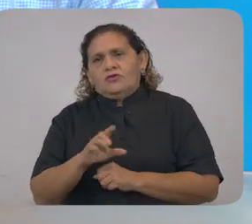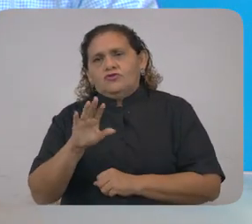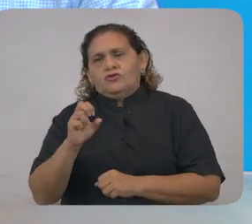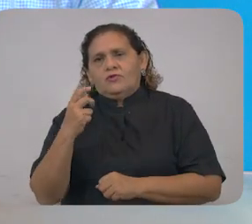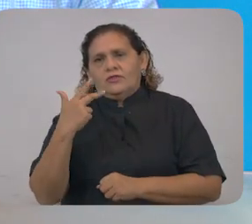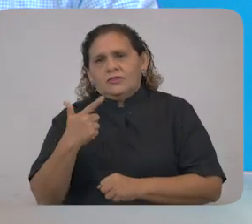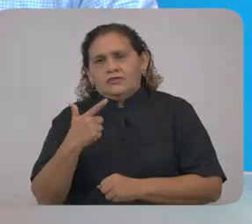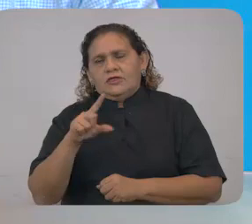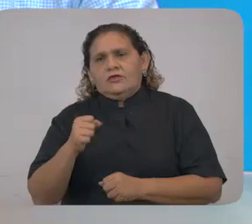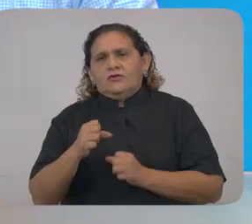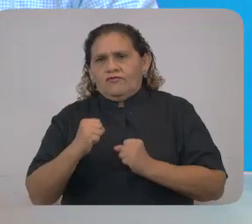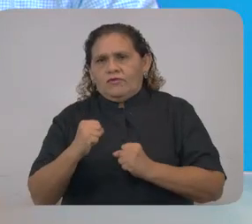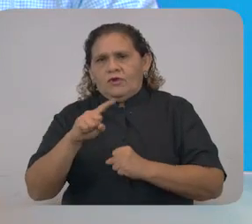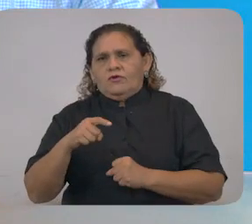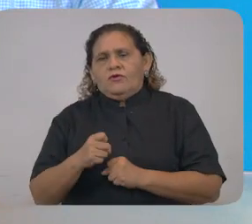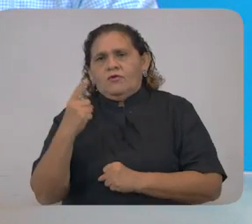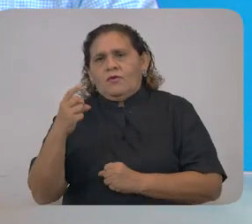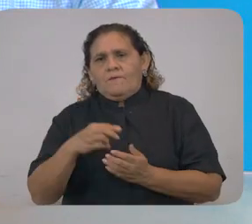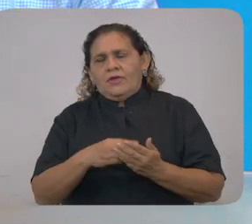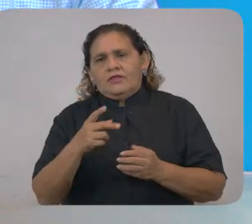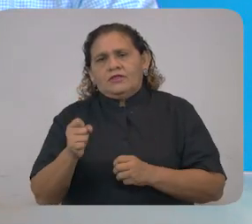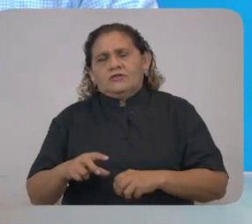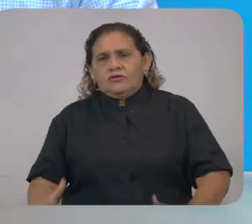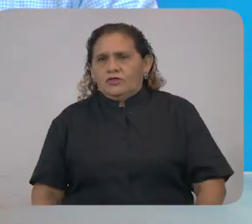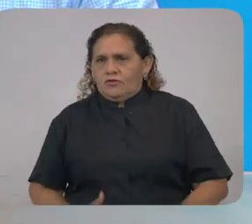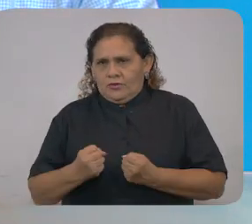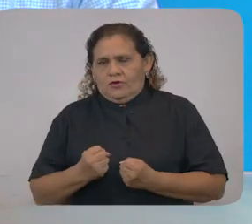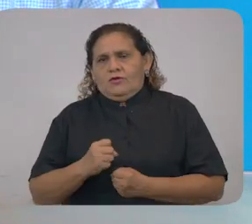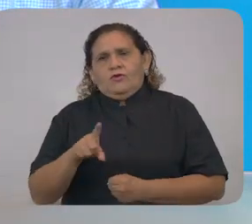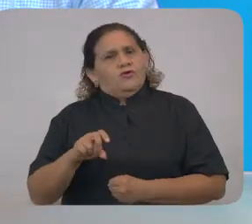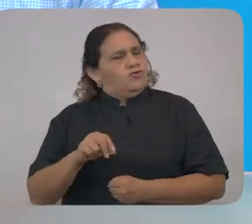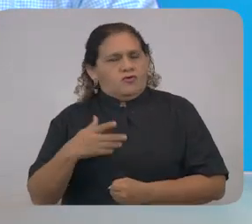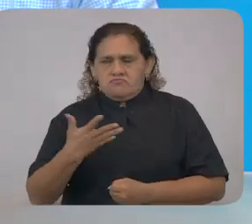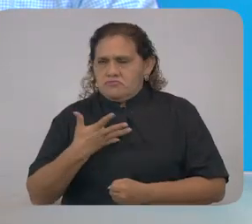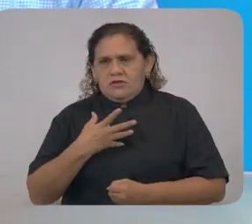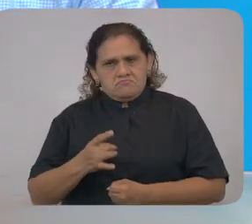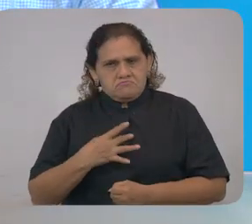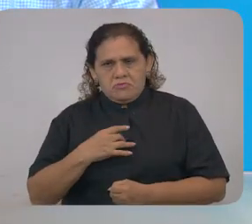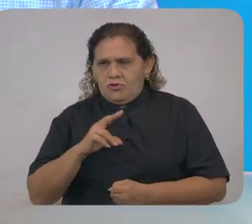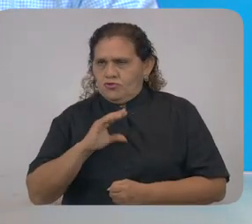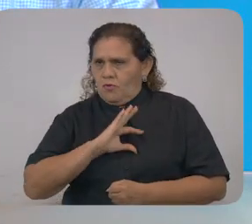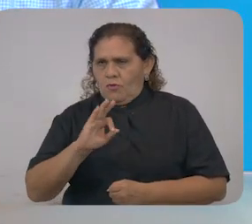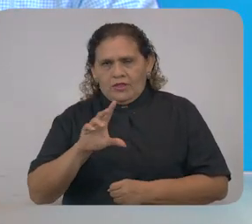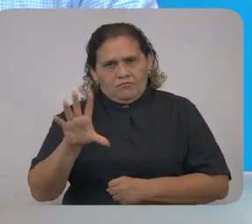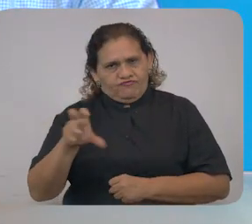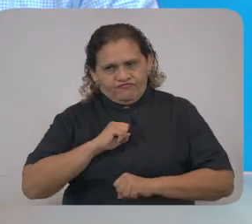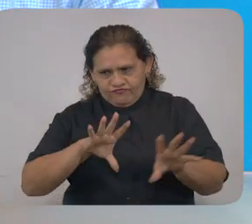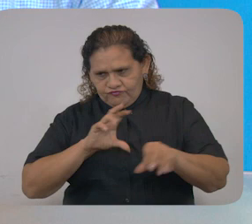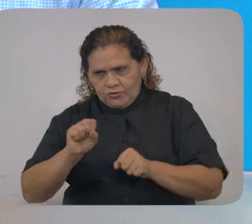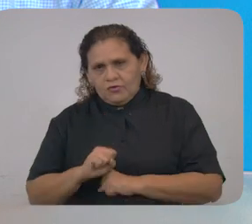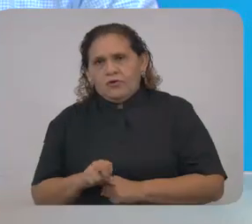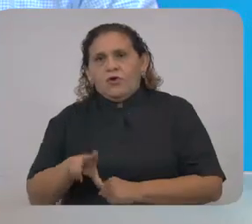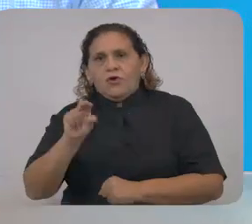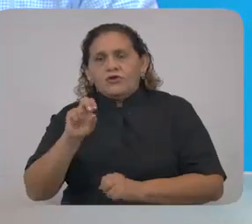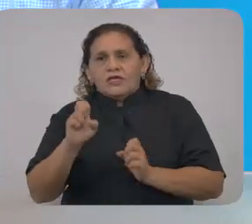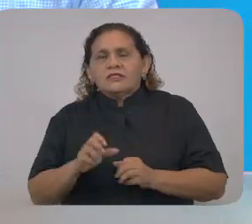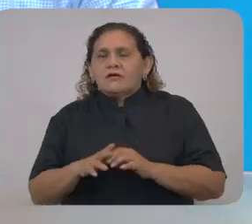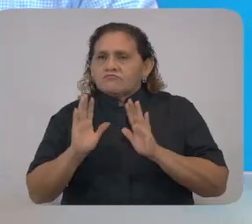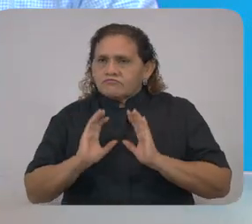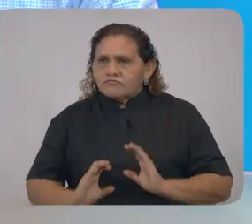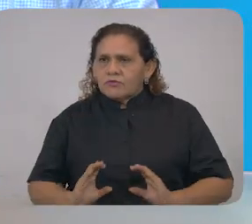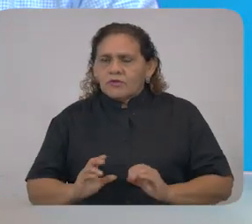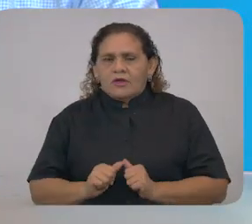casos confirmados, 1.834 ya se recuperaron. No presentan síntomas ni pueden contagiar. 80 están